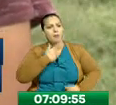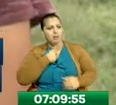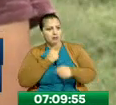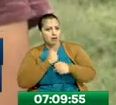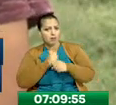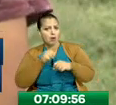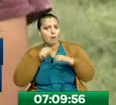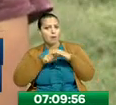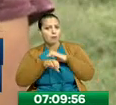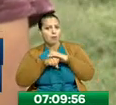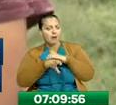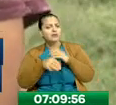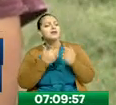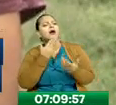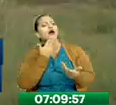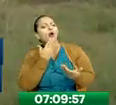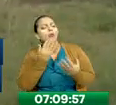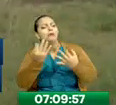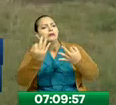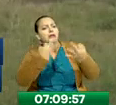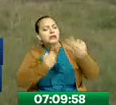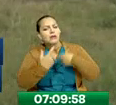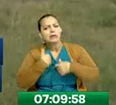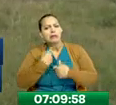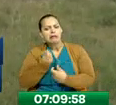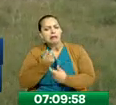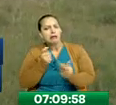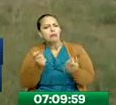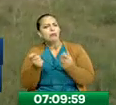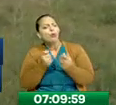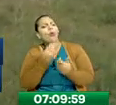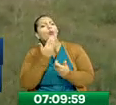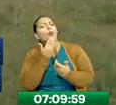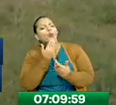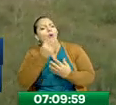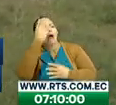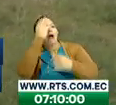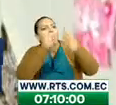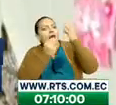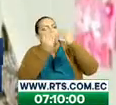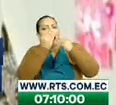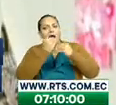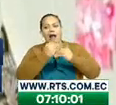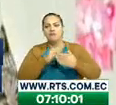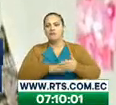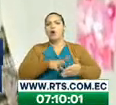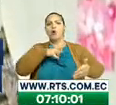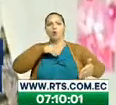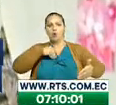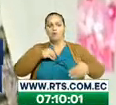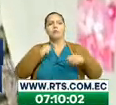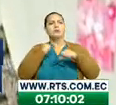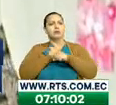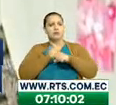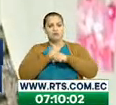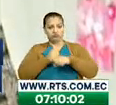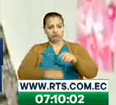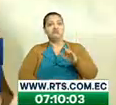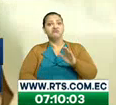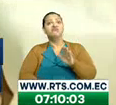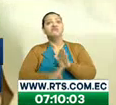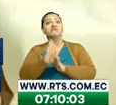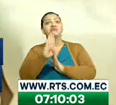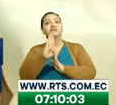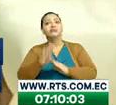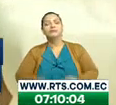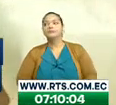manejar financiamiento, todo. Pero si bien algunos proyectos tienen éxito, otros fracasan. Algunos solo